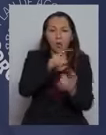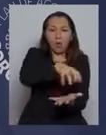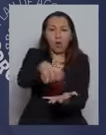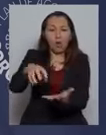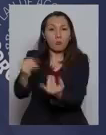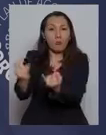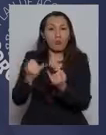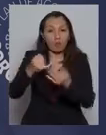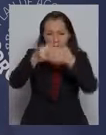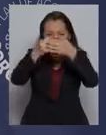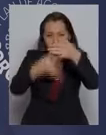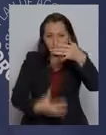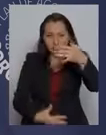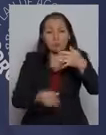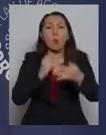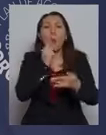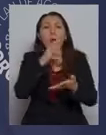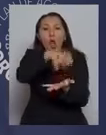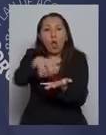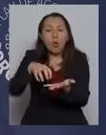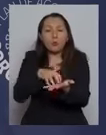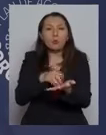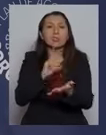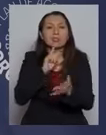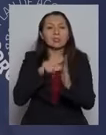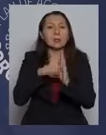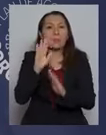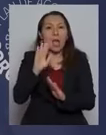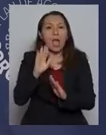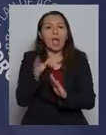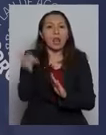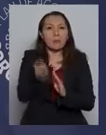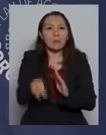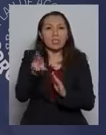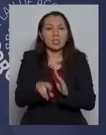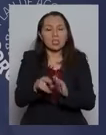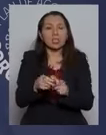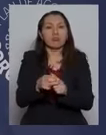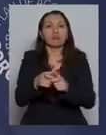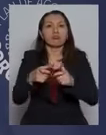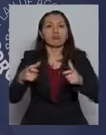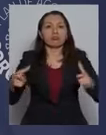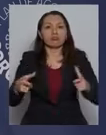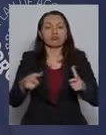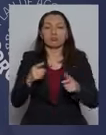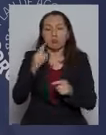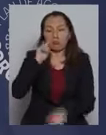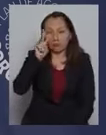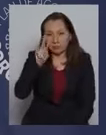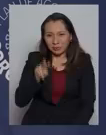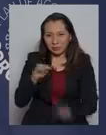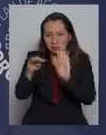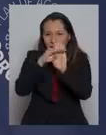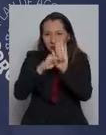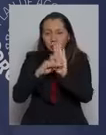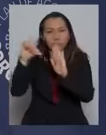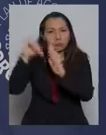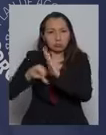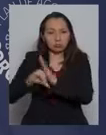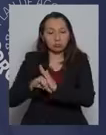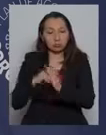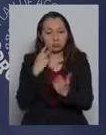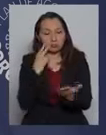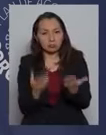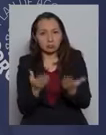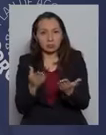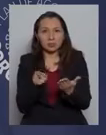en el informe que se publica, que aparecían comunas que tienen mayor tasa de incidencia que otras que estaban en cuarentena. Desde ese